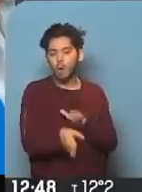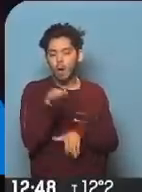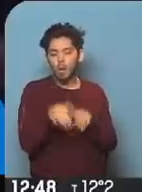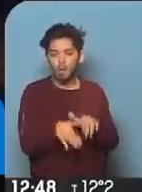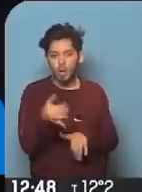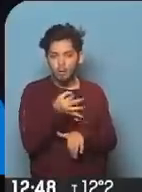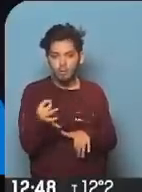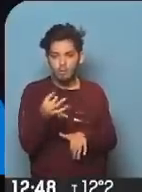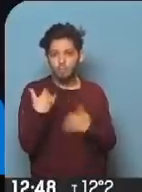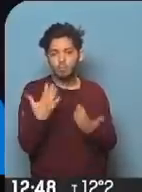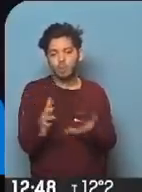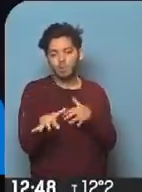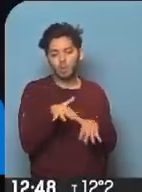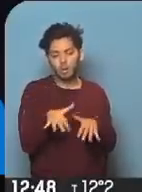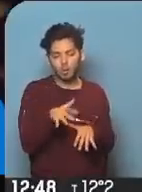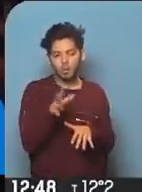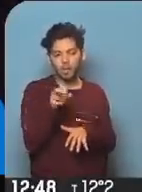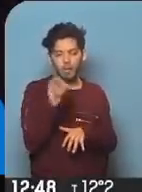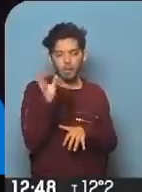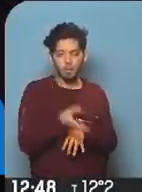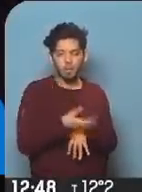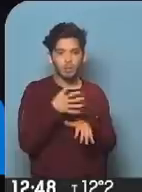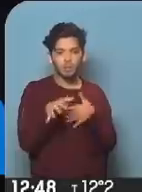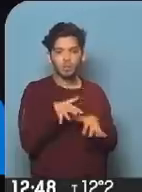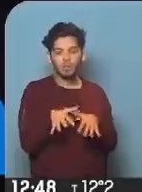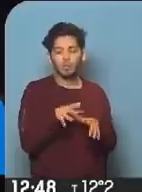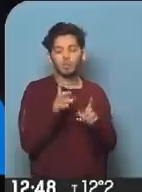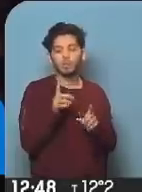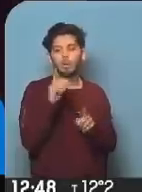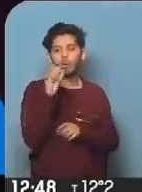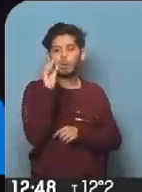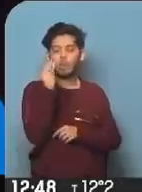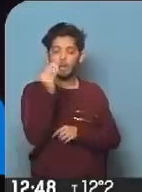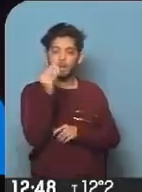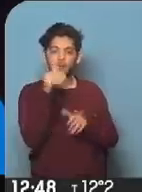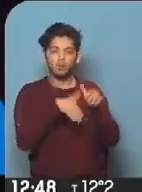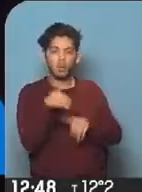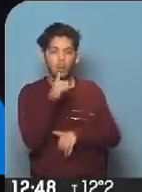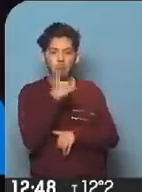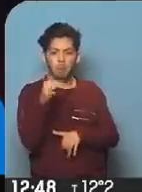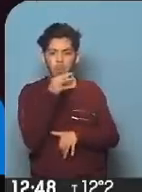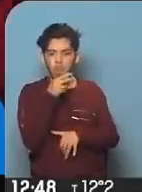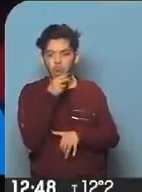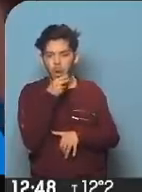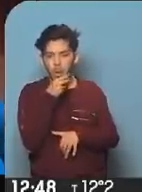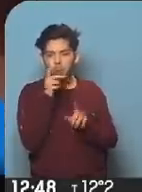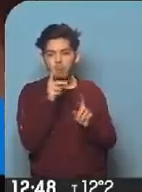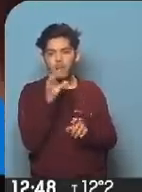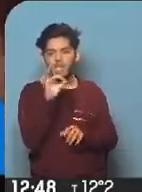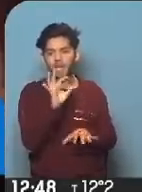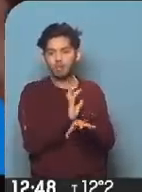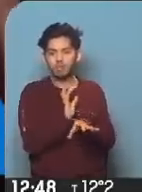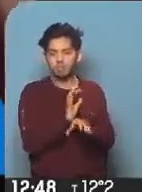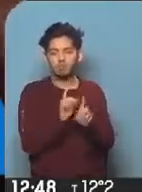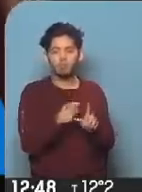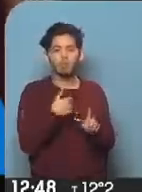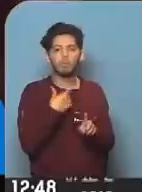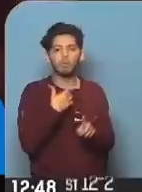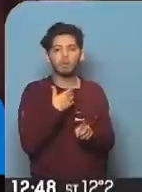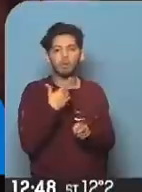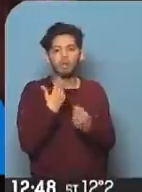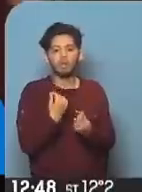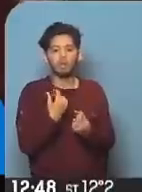un factor. En 30% de la sociedad brasileña no votó, votó nulo. Por lo tanto, la posibilidad que Haddad pueda revertir el resultado es convencer a los que no